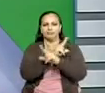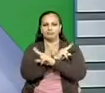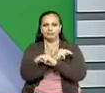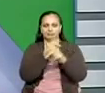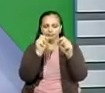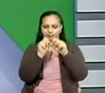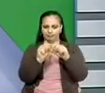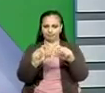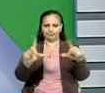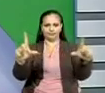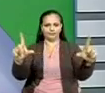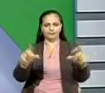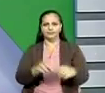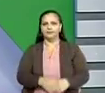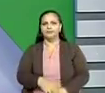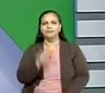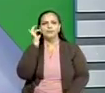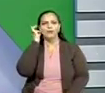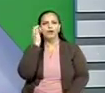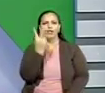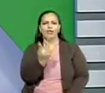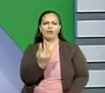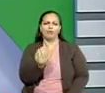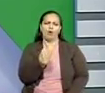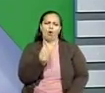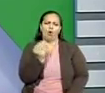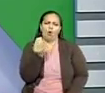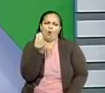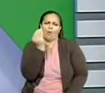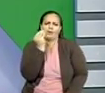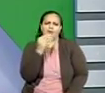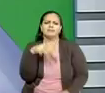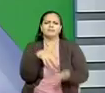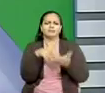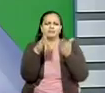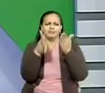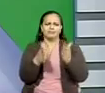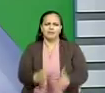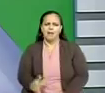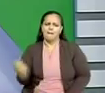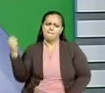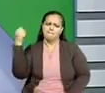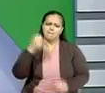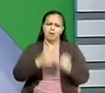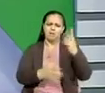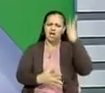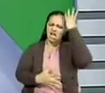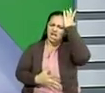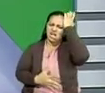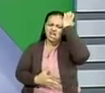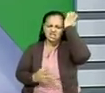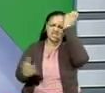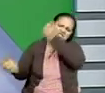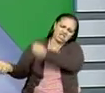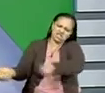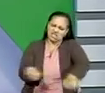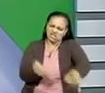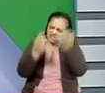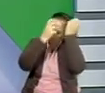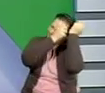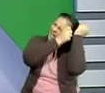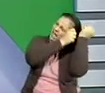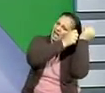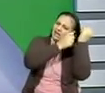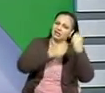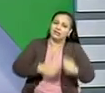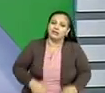dos estudiantes mujeres golpeándose. El Ministerio de Educación rechaza todo tipo de violencia y da charlas de prevención a